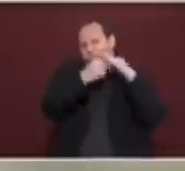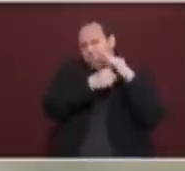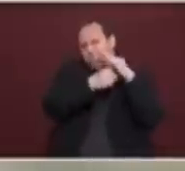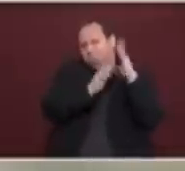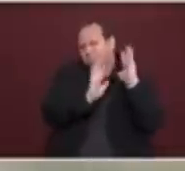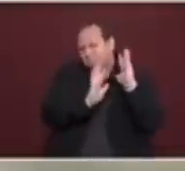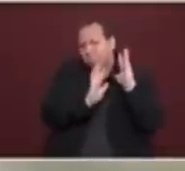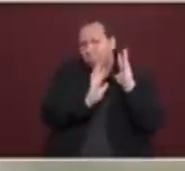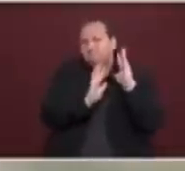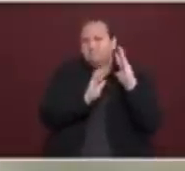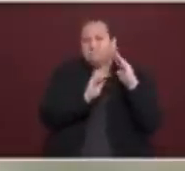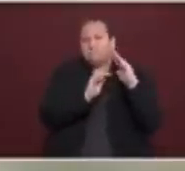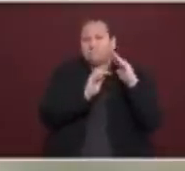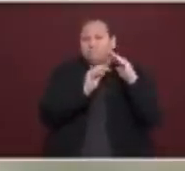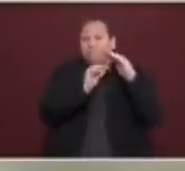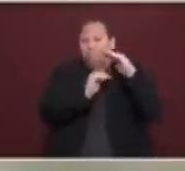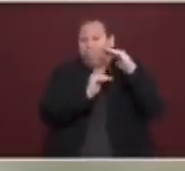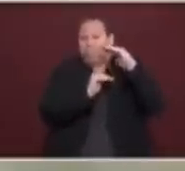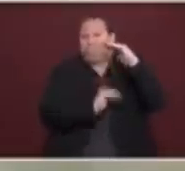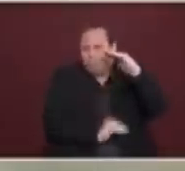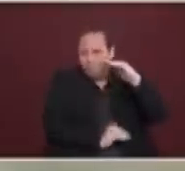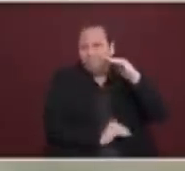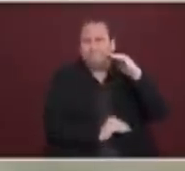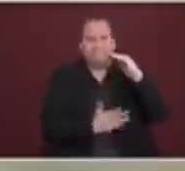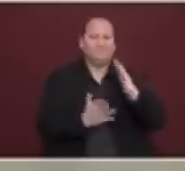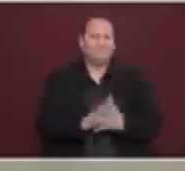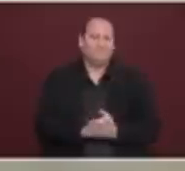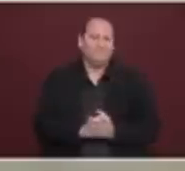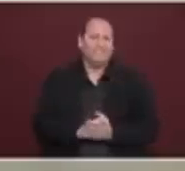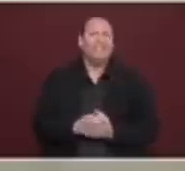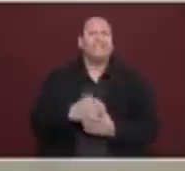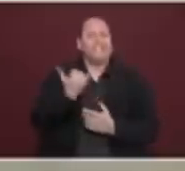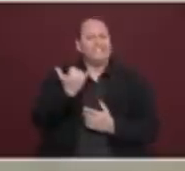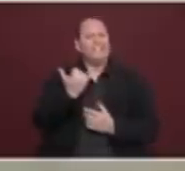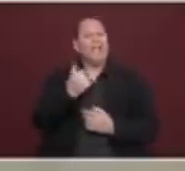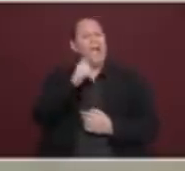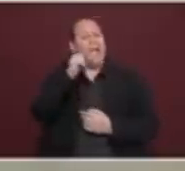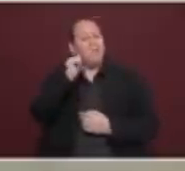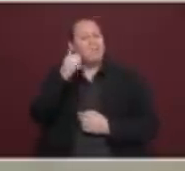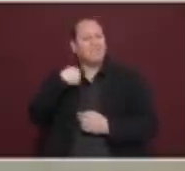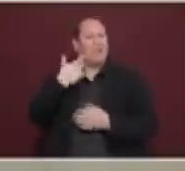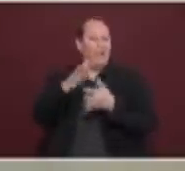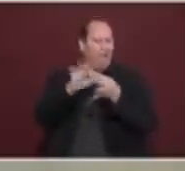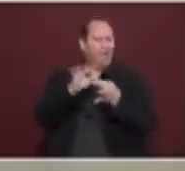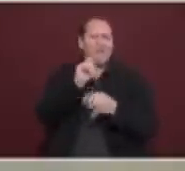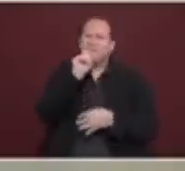en el subsuelo y también como dije ayer